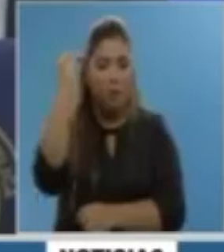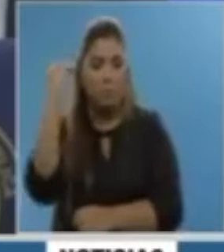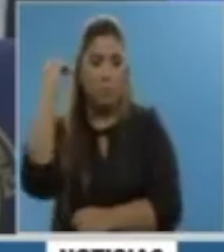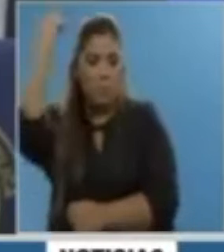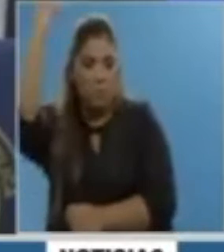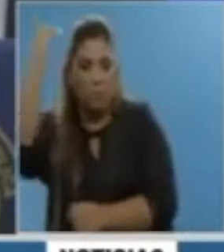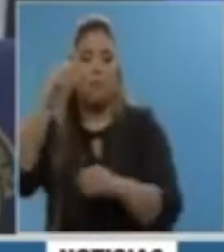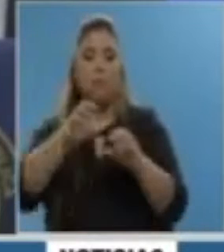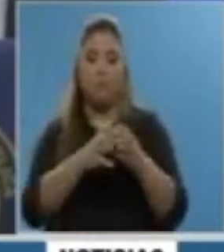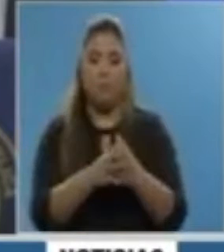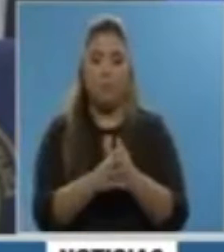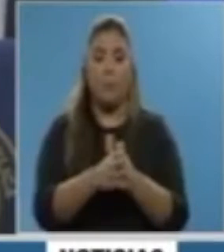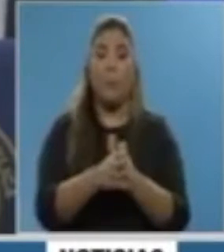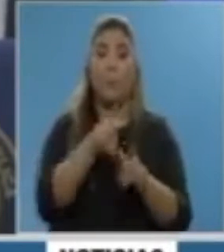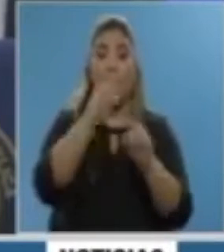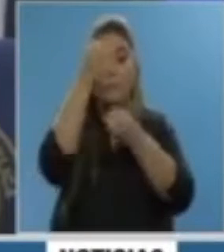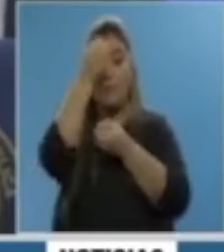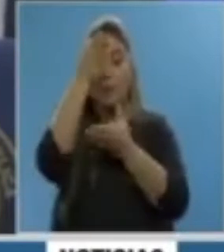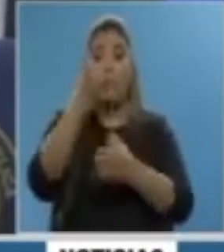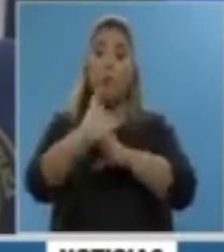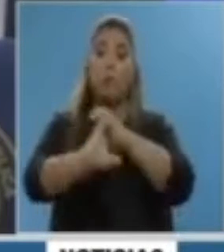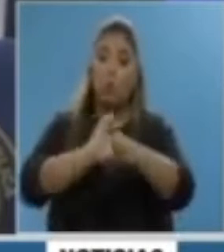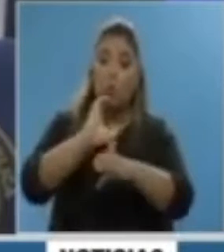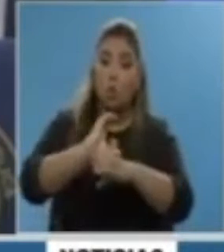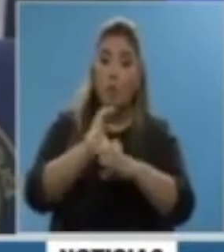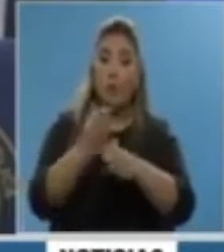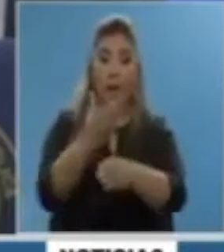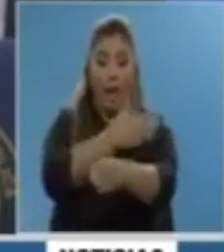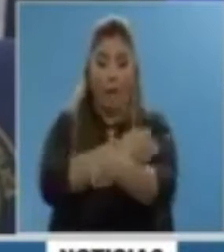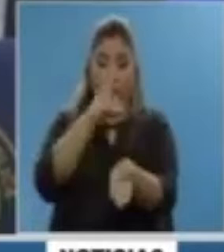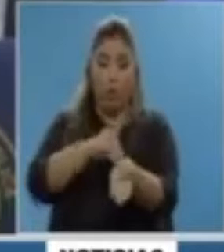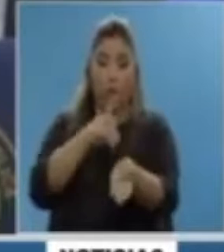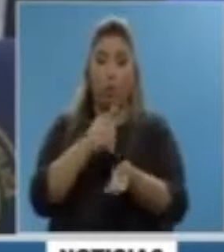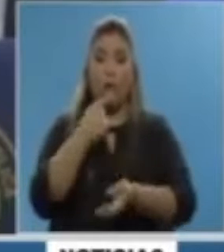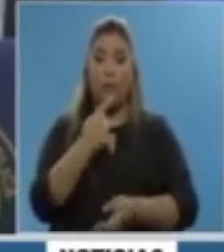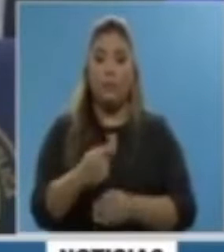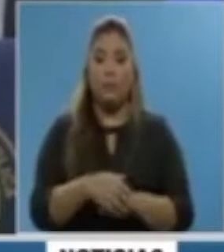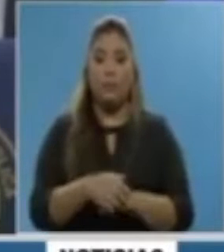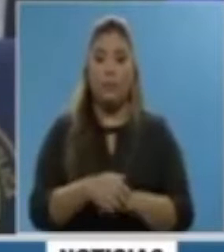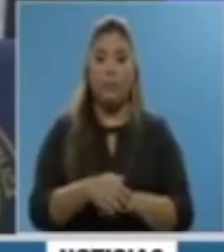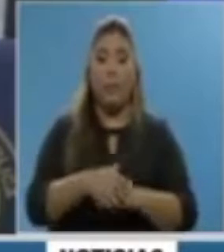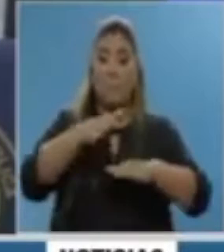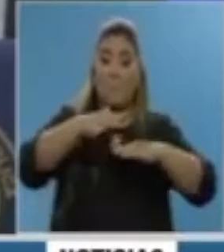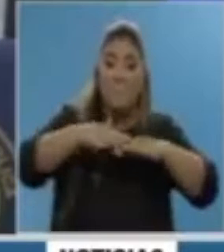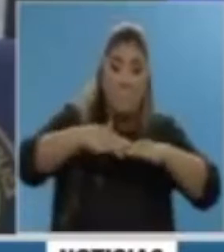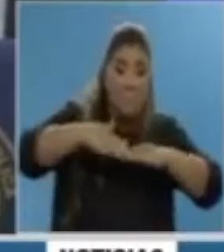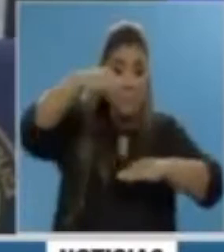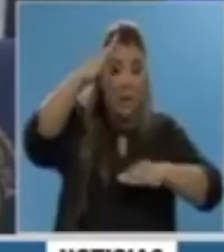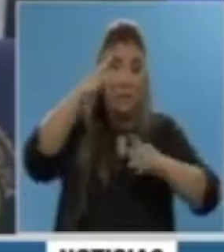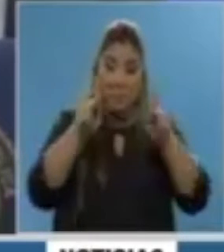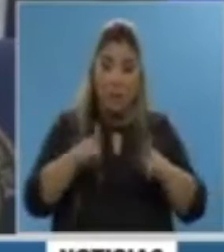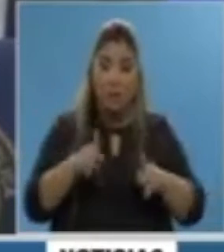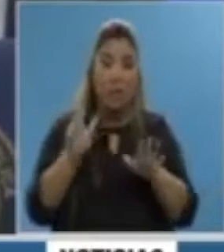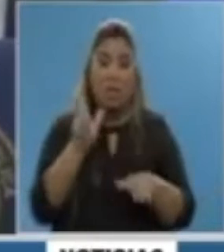información complementaria a la que ha presentado la doctora Lourdes. Lo primero es que el mayor número de casos se vienen